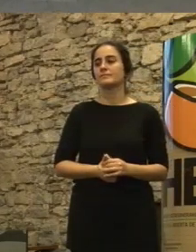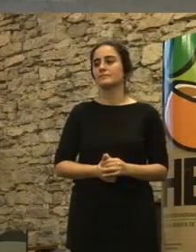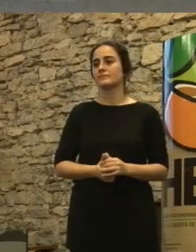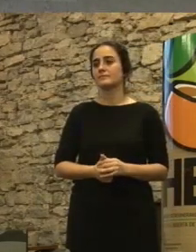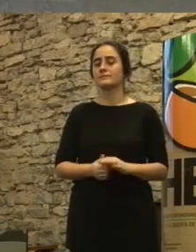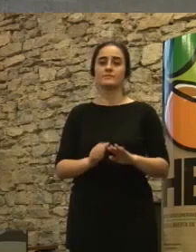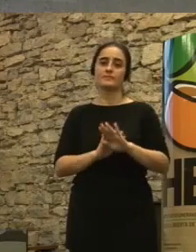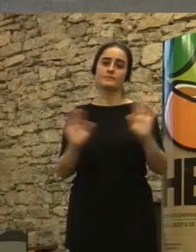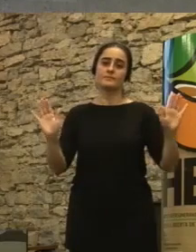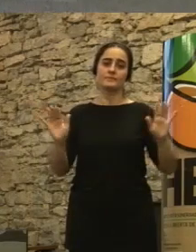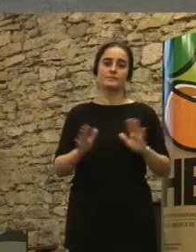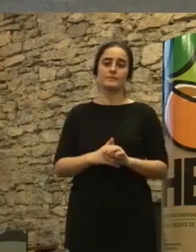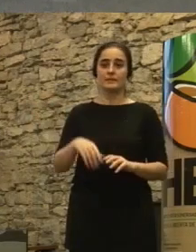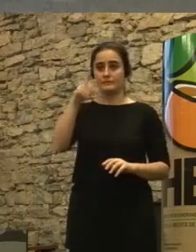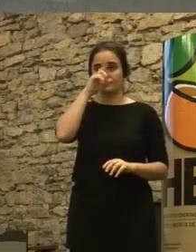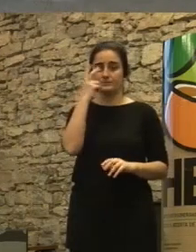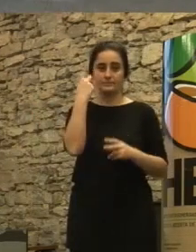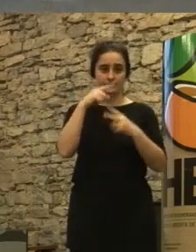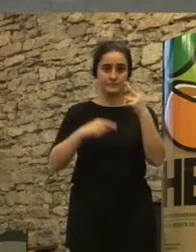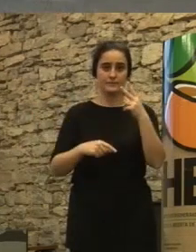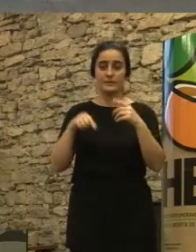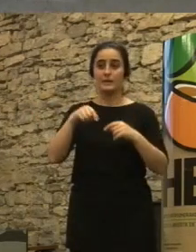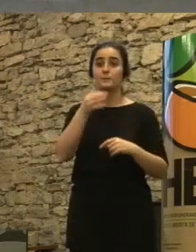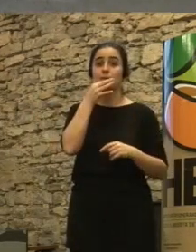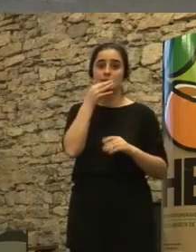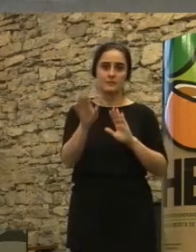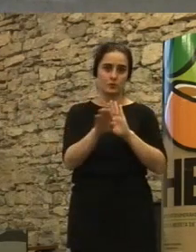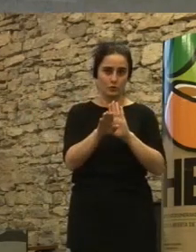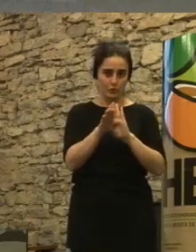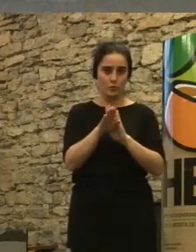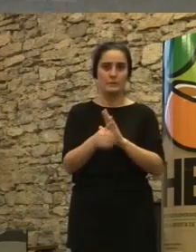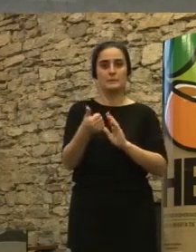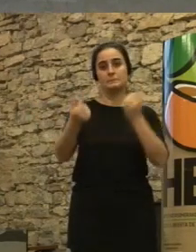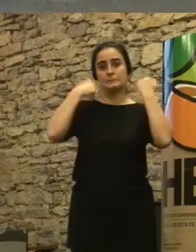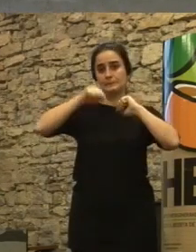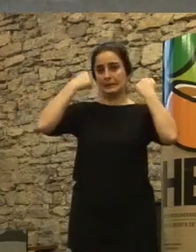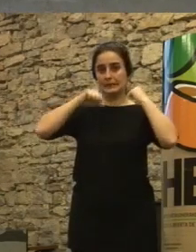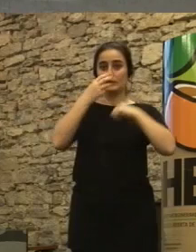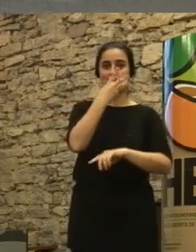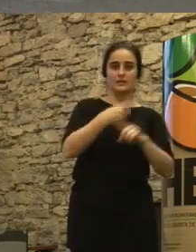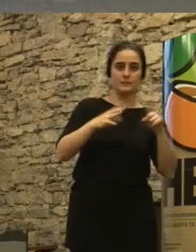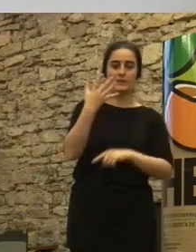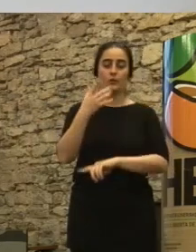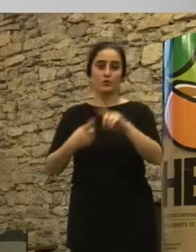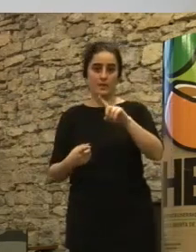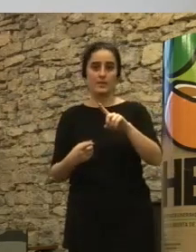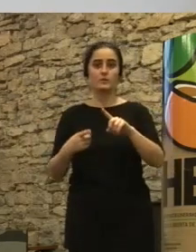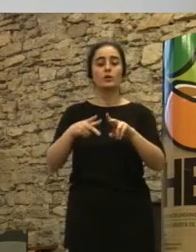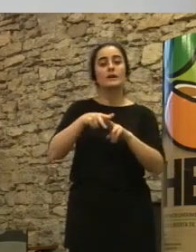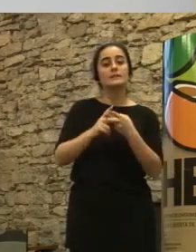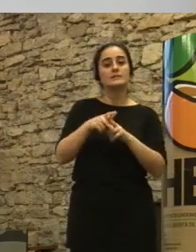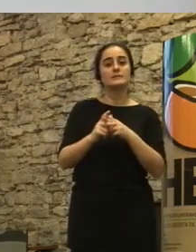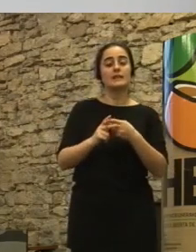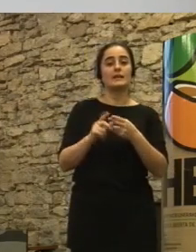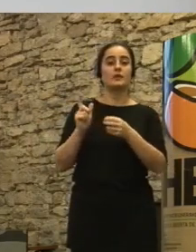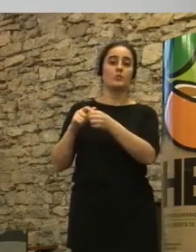Y nada, recordar un par de cuestiones. Esto sigue por la tarde, de una manera más práctica, de 3:30 a 5:30, con el taller Cooperar